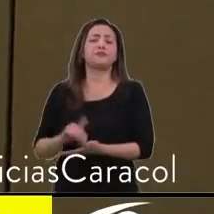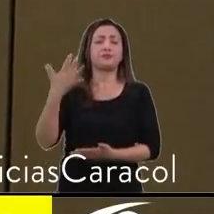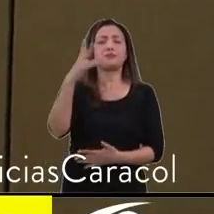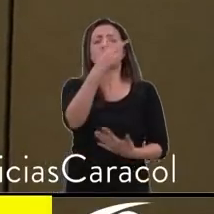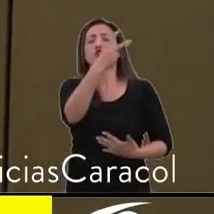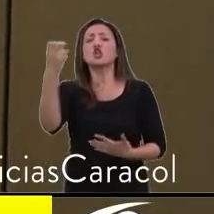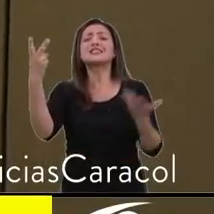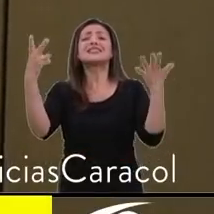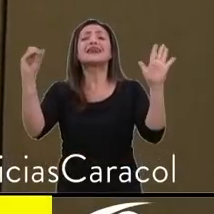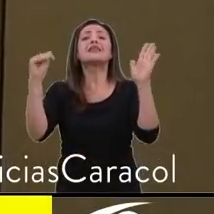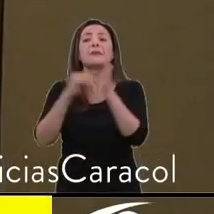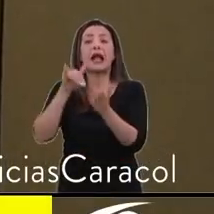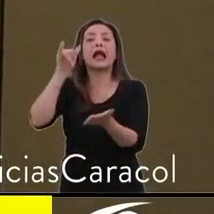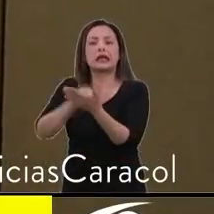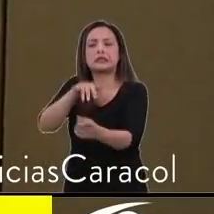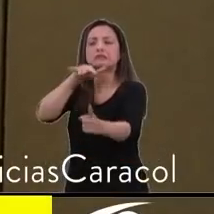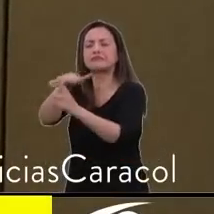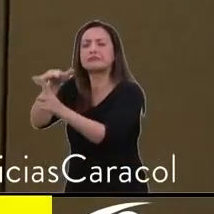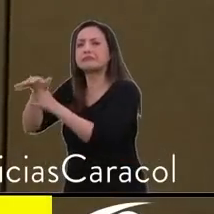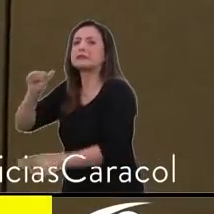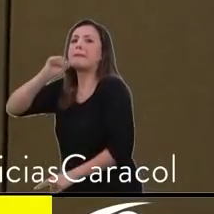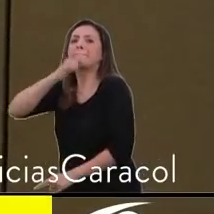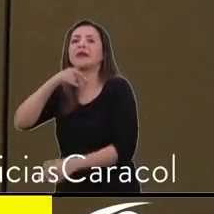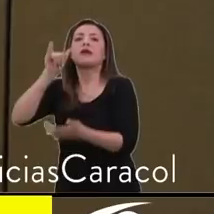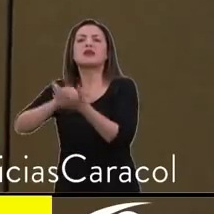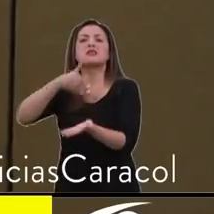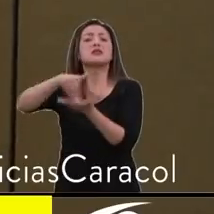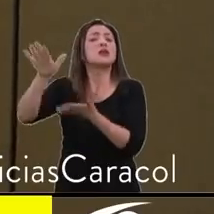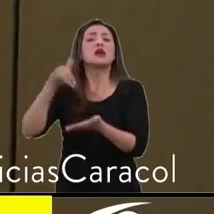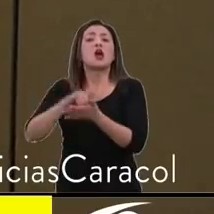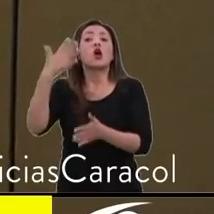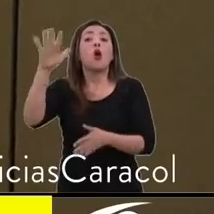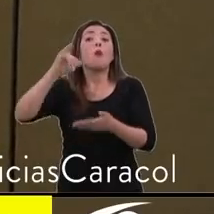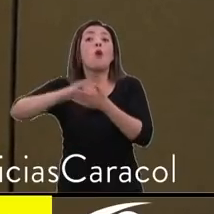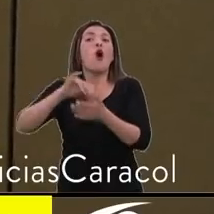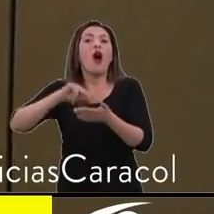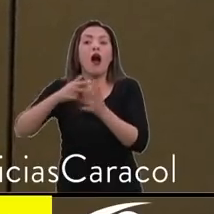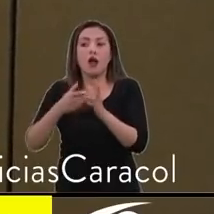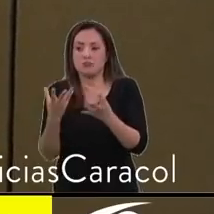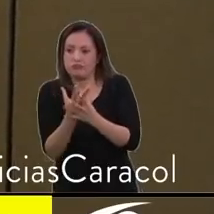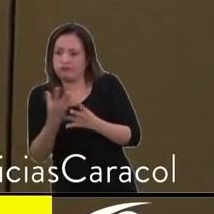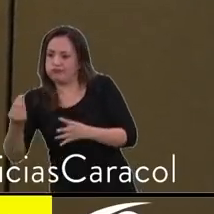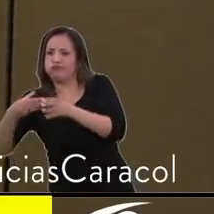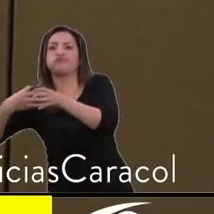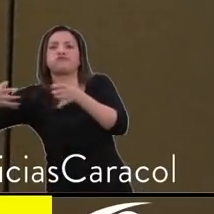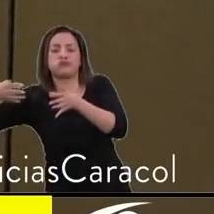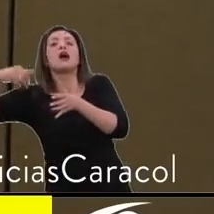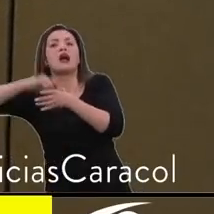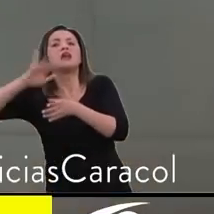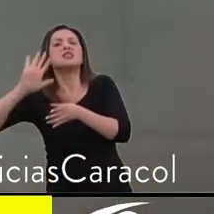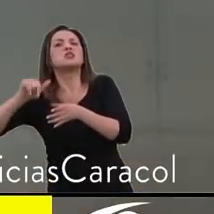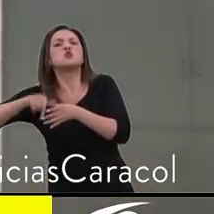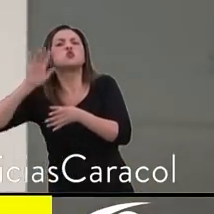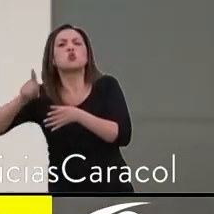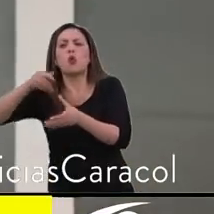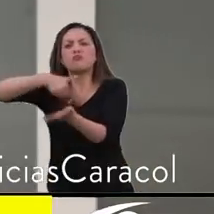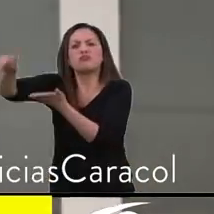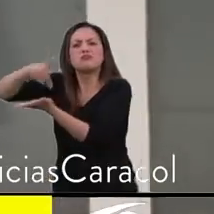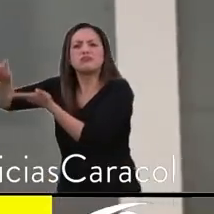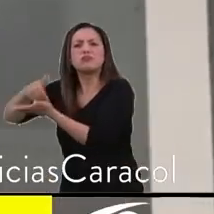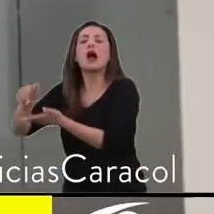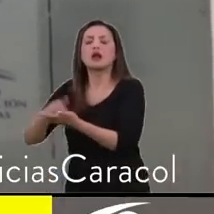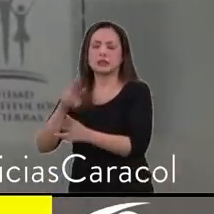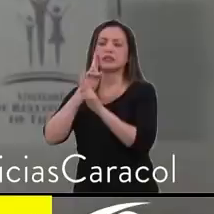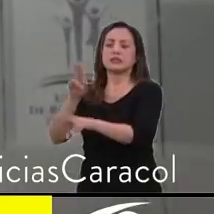personas reconocidas como víctimas decir más de un cuarto de la población apartamento de esas víctimas muchos han sido reconocidas por desplazamiento